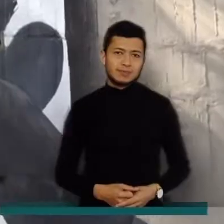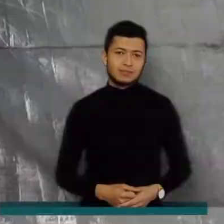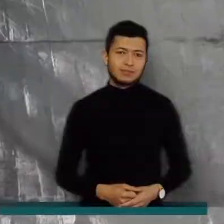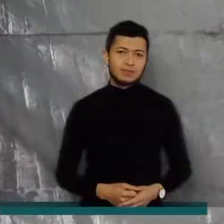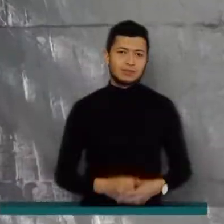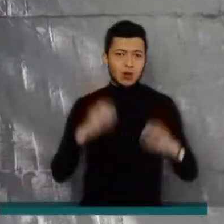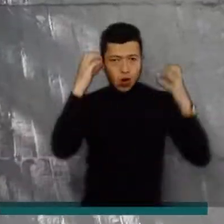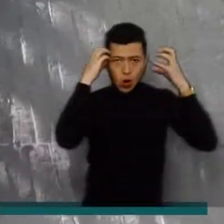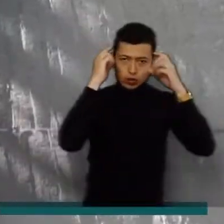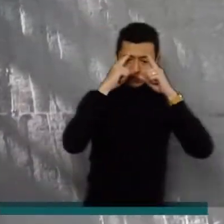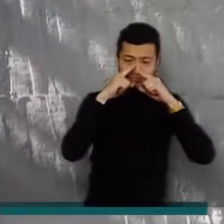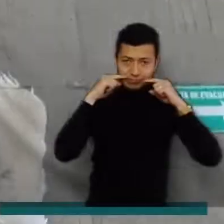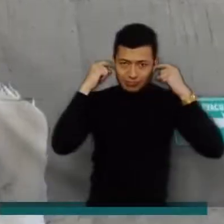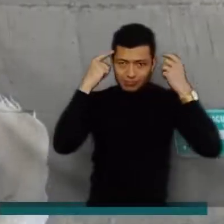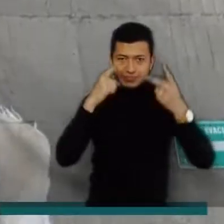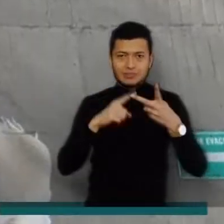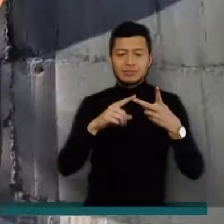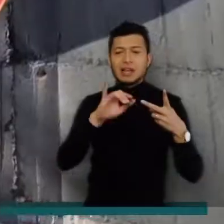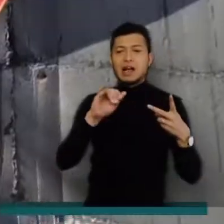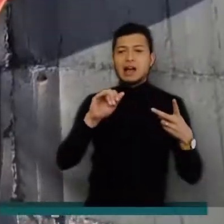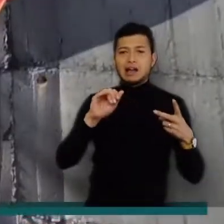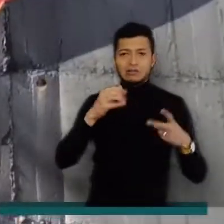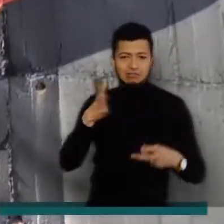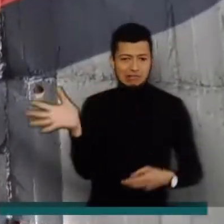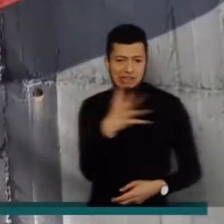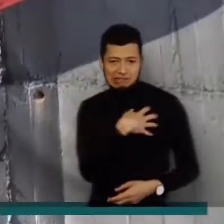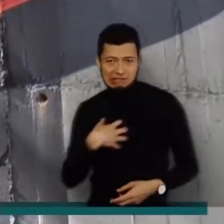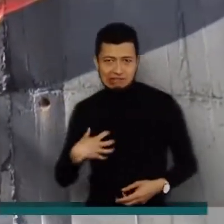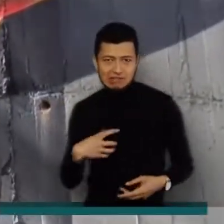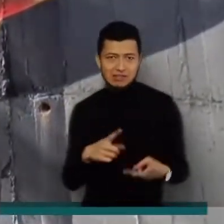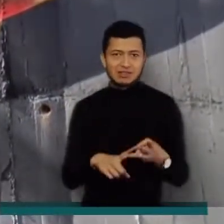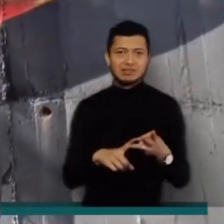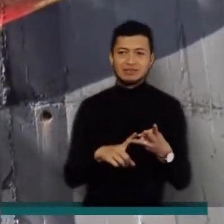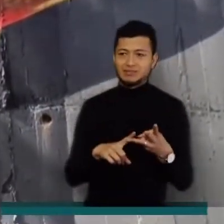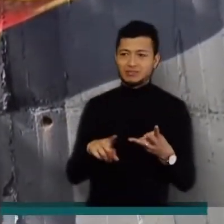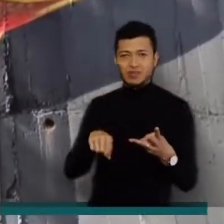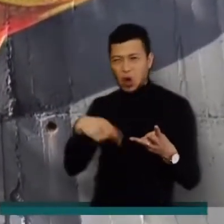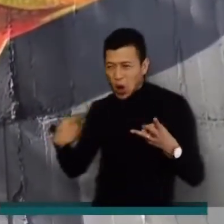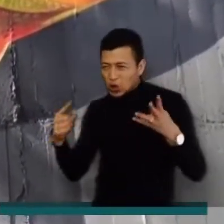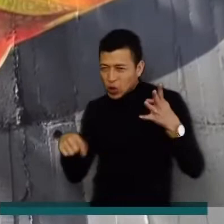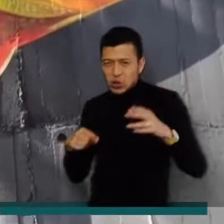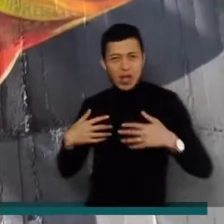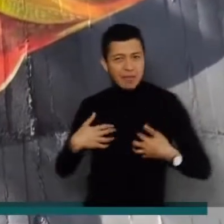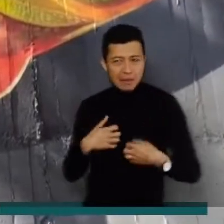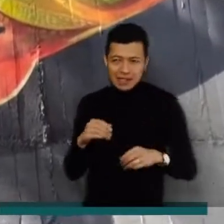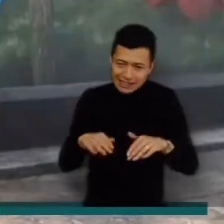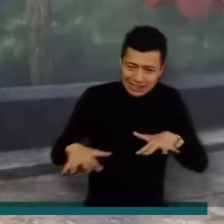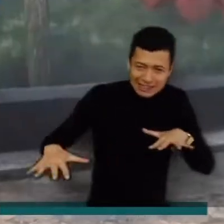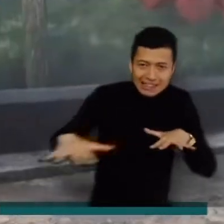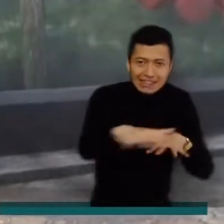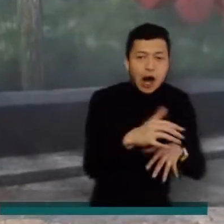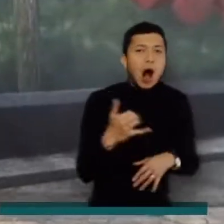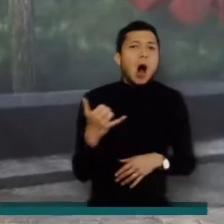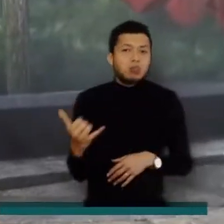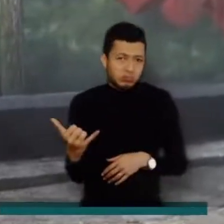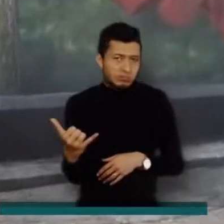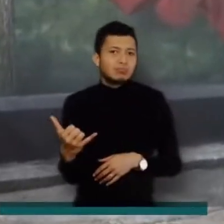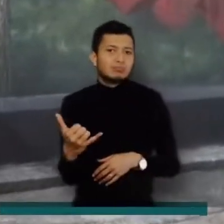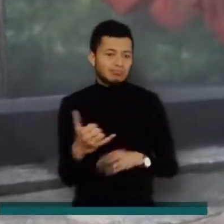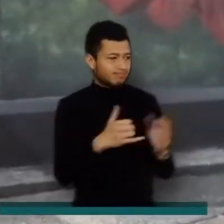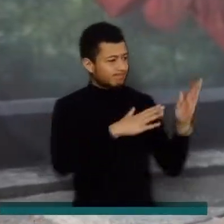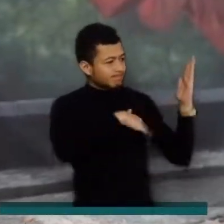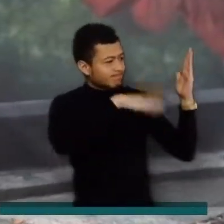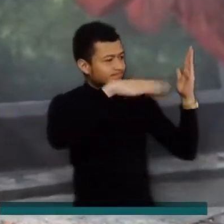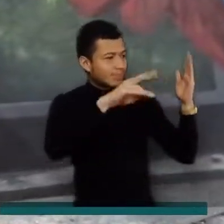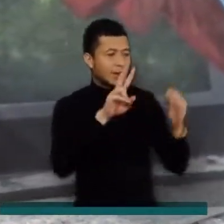anteojos el Jaguar El Águila la nutria son algunos de los ejemplares de animales endémicos de la región que se han plasmado en los